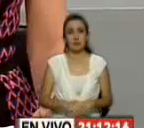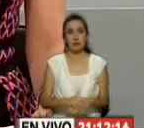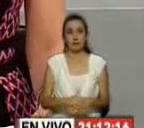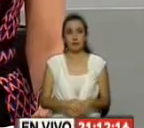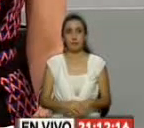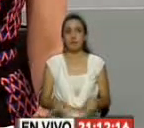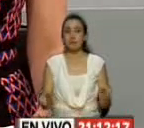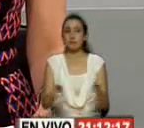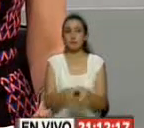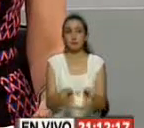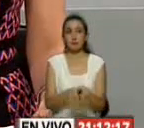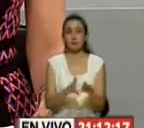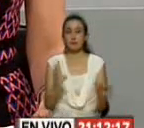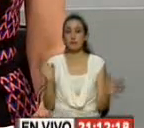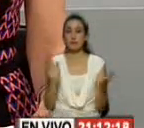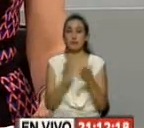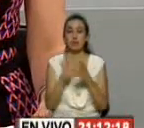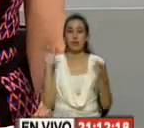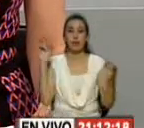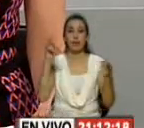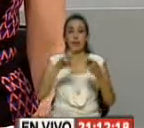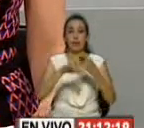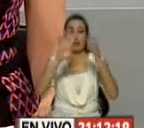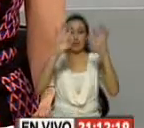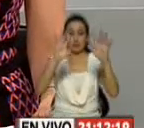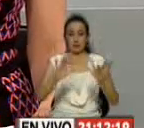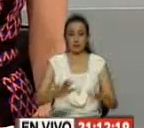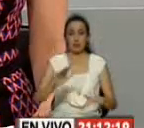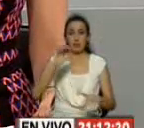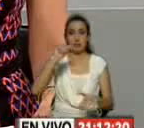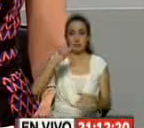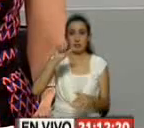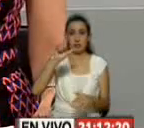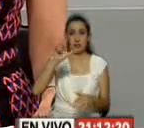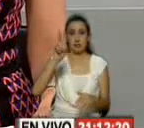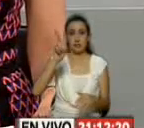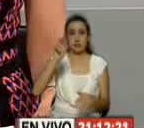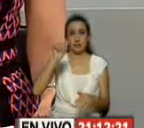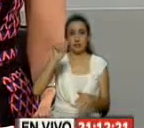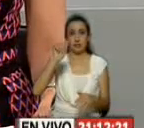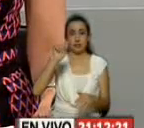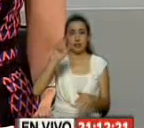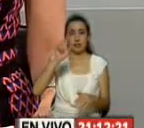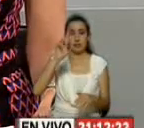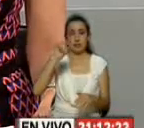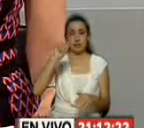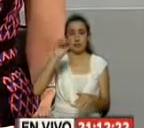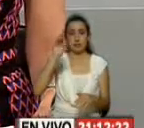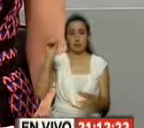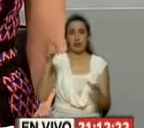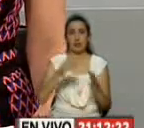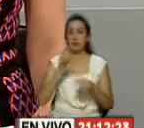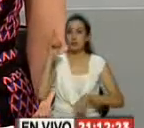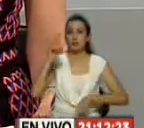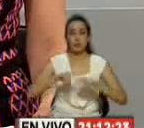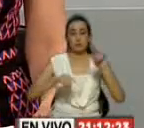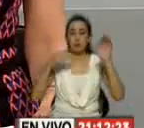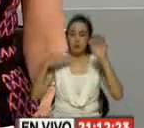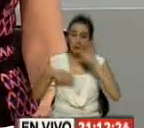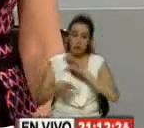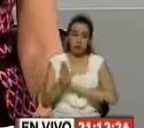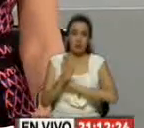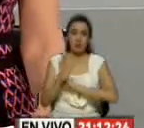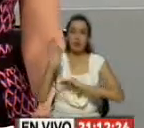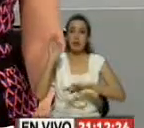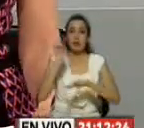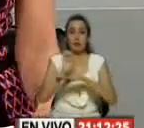Y en el mismo tema, el exsecretario de Comunicación, Fernando Alvarado, no podrá salir del país y deberá presentarse cada 15 días ante la Corte Provincial